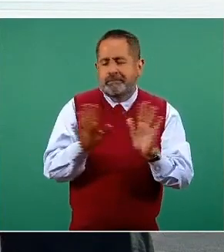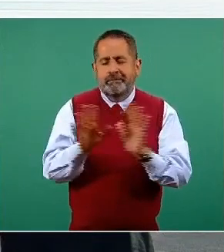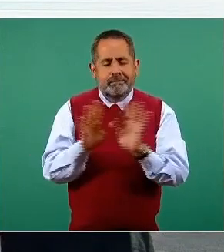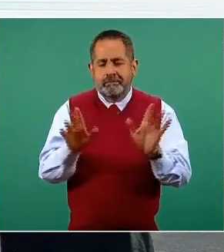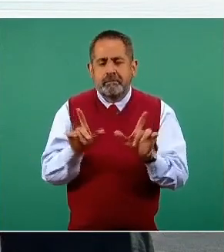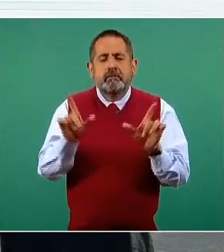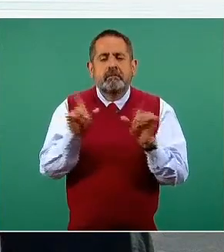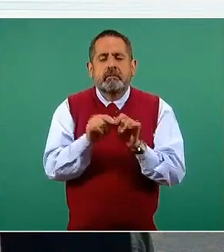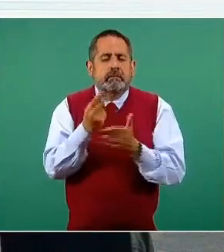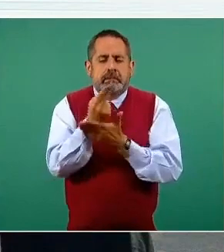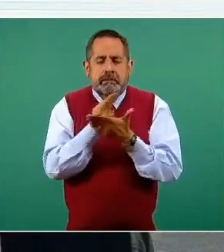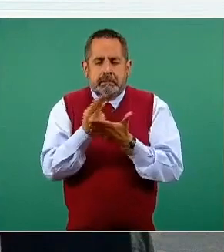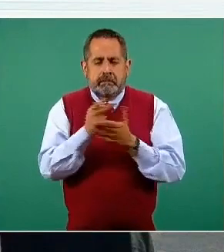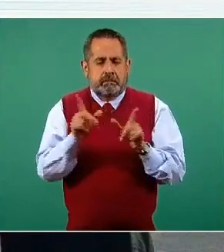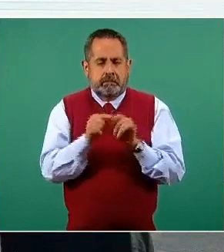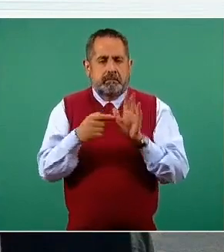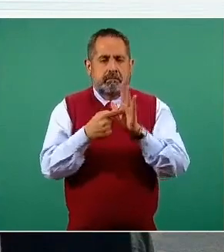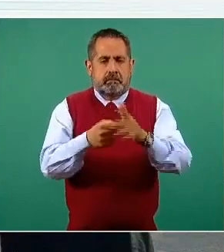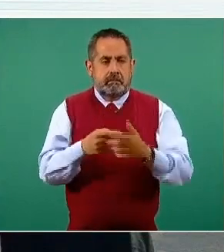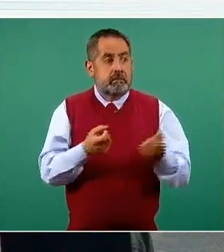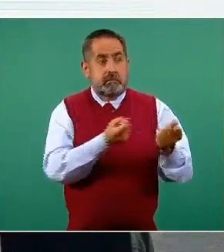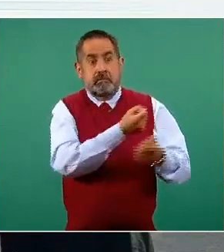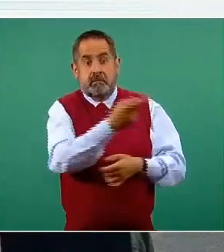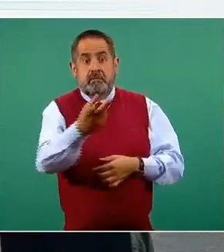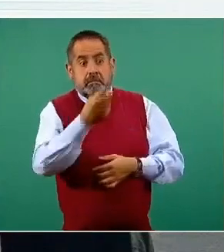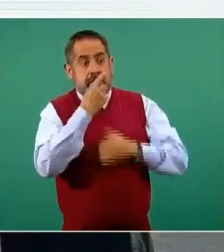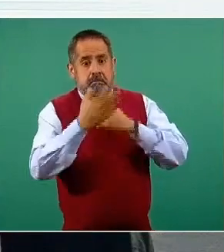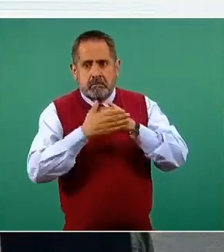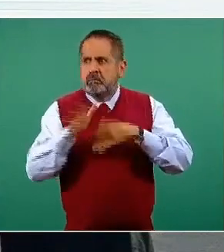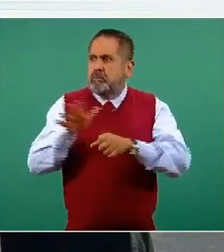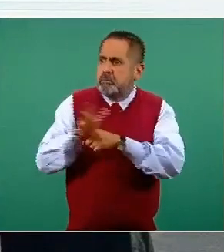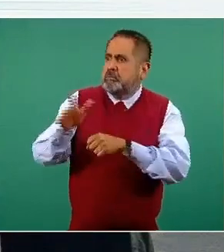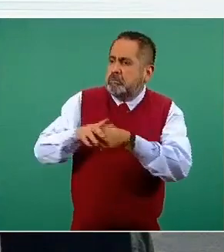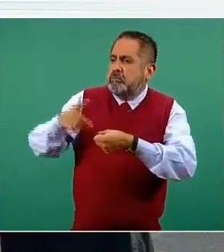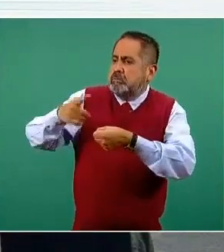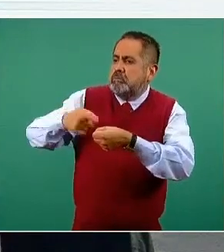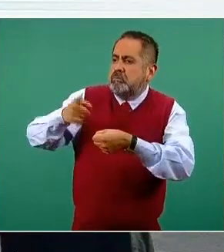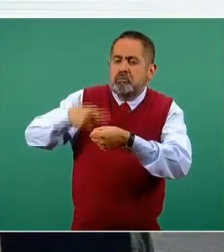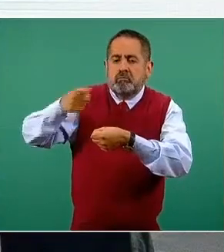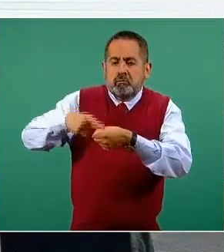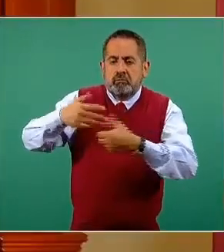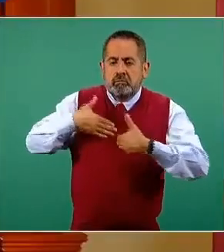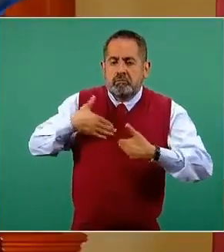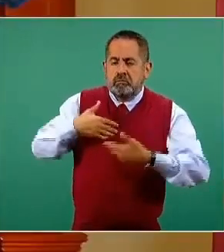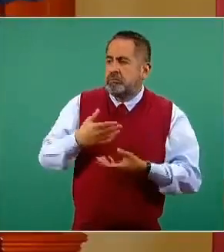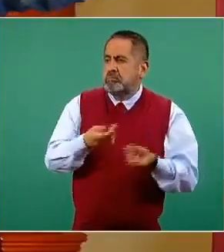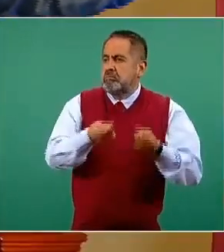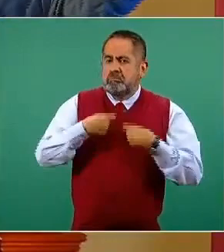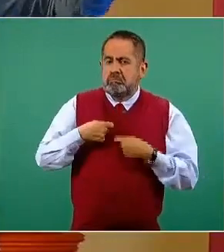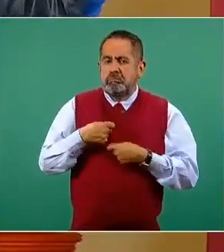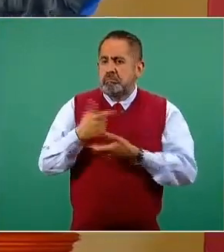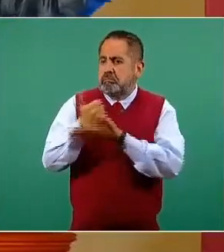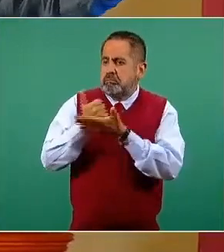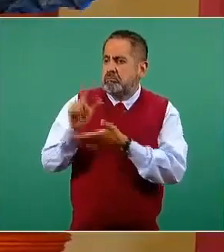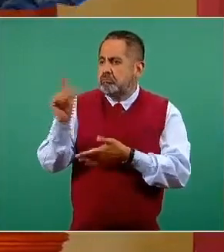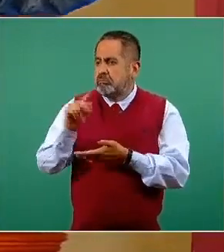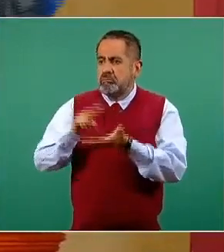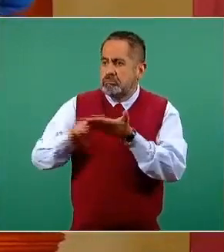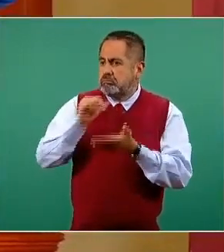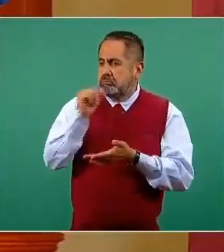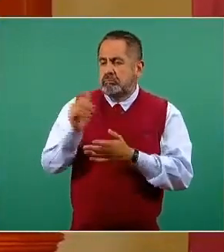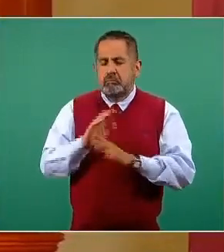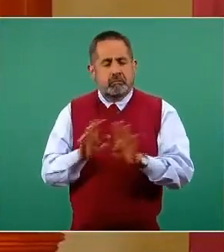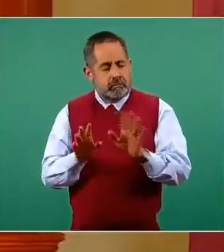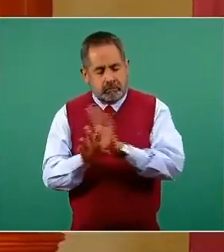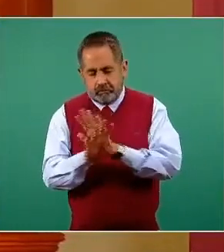Este es simplemente un dibujo. Lo aclaro porque ya hemos tenido algunas personas que nos preguntan, oiga, no me dieron de la botellita azul o de la verde o de la